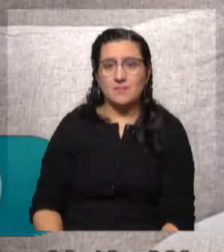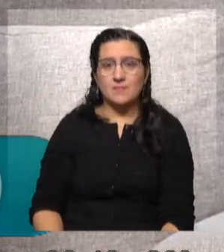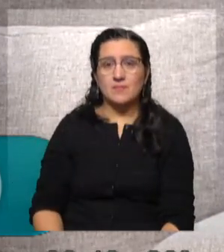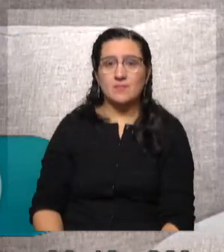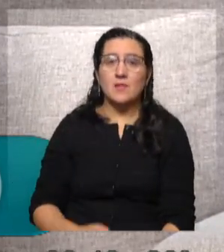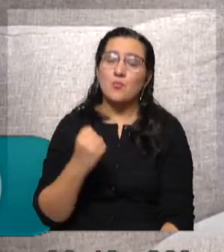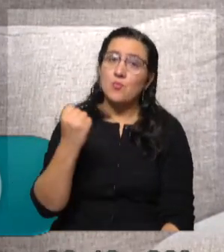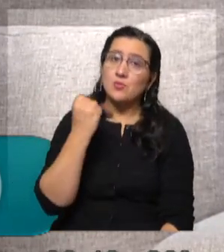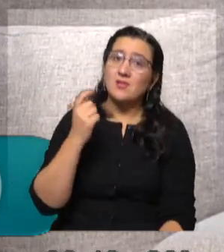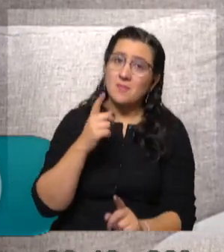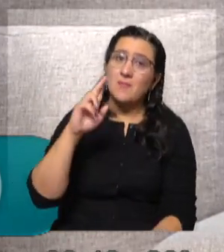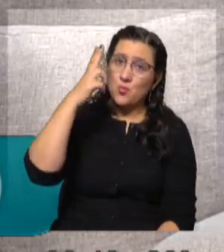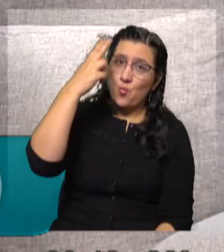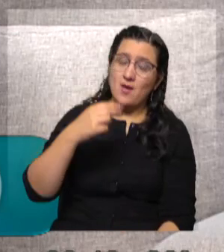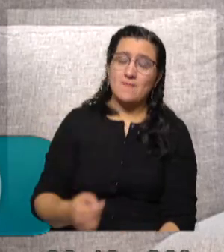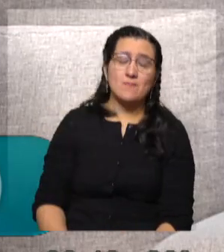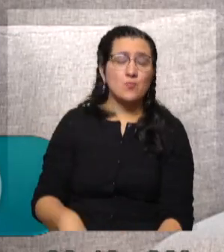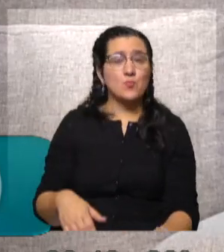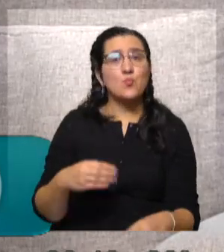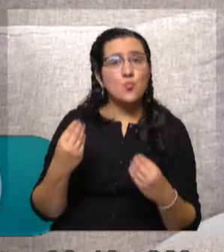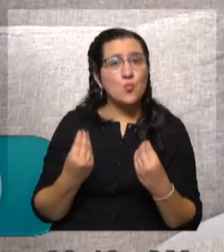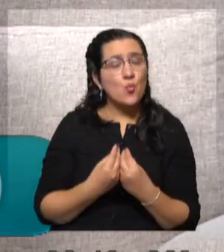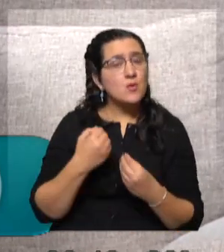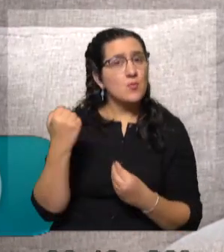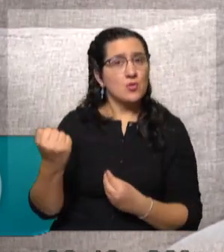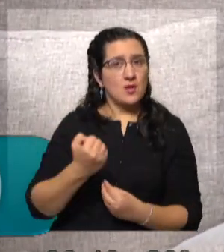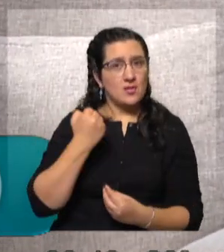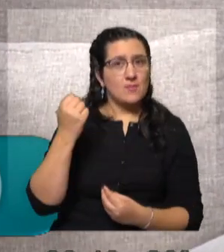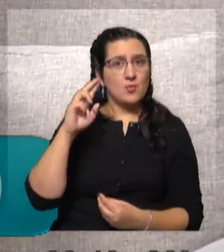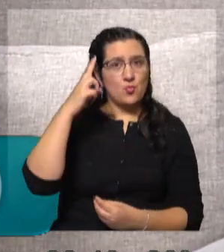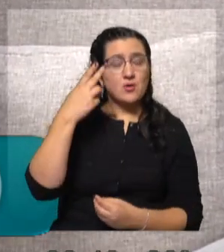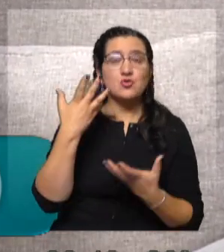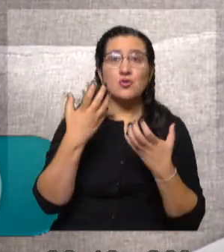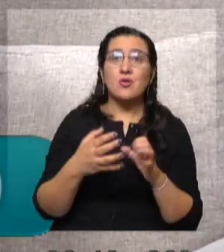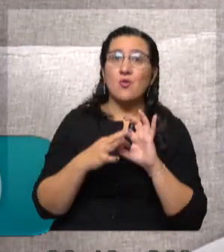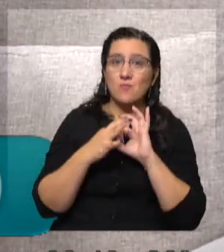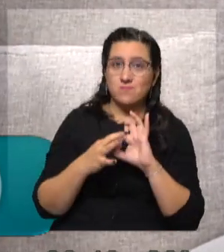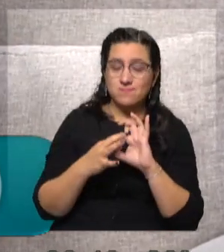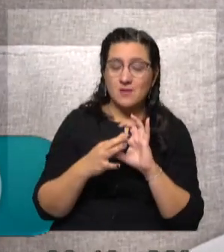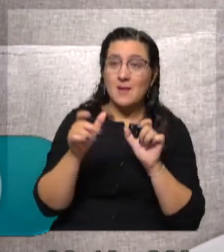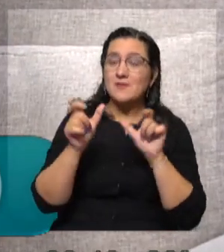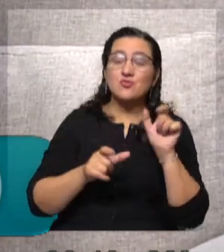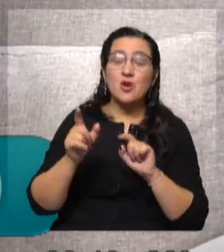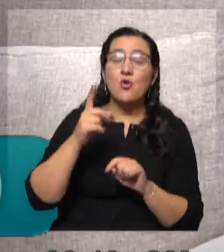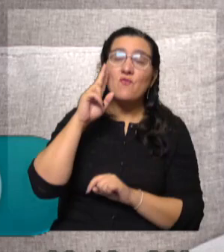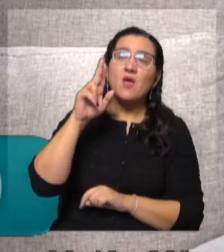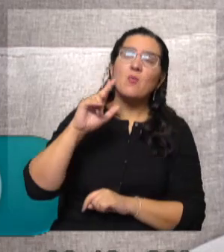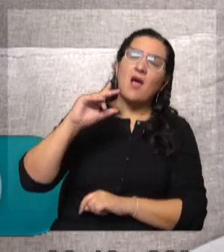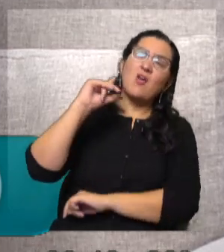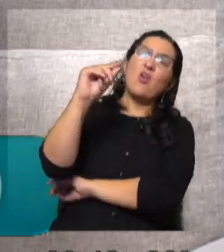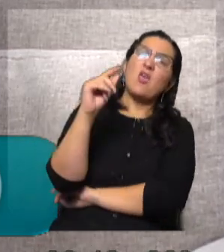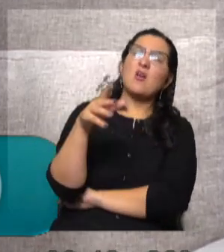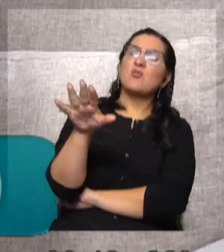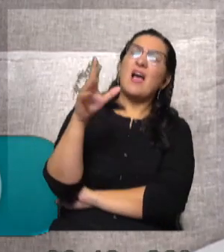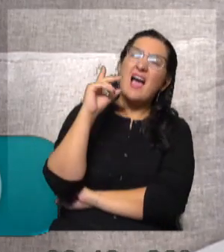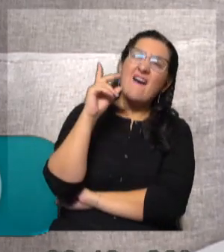muy importante para Uruguay muy importante para Uruguay y eso es lo que yo trato de conectar con la gente no que no vea como una especie de